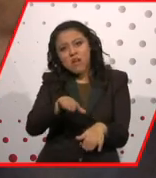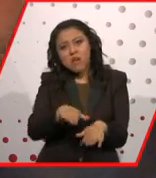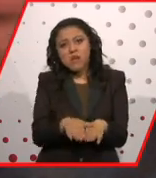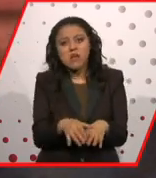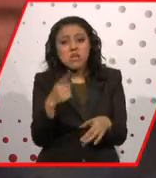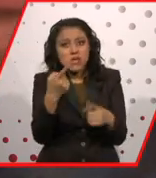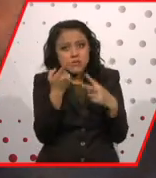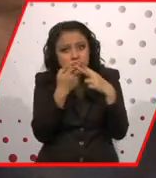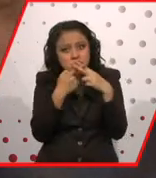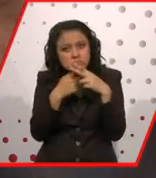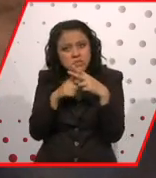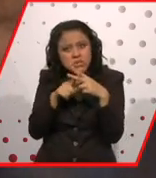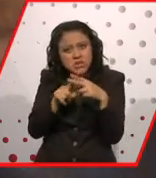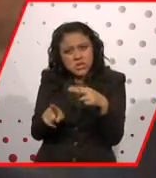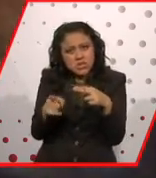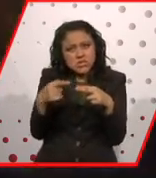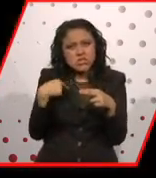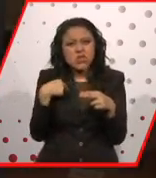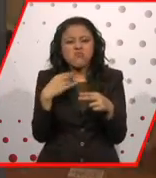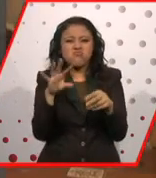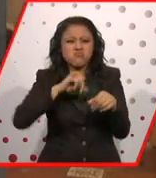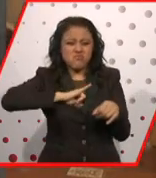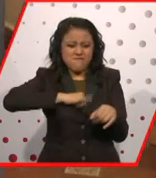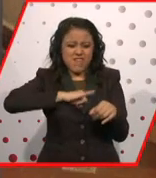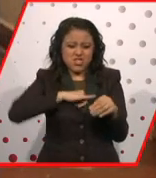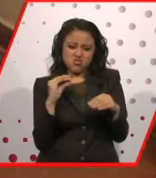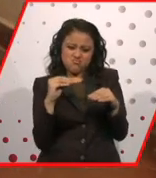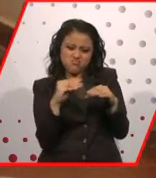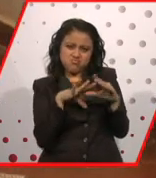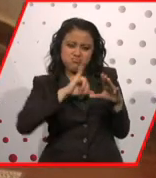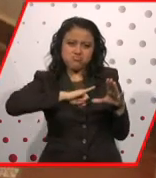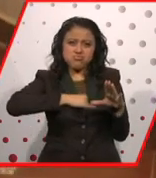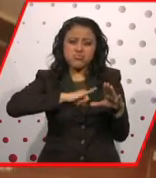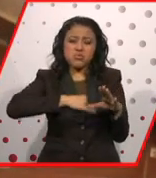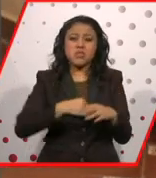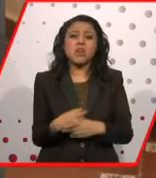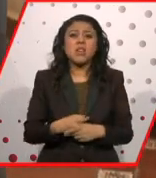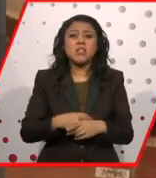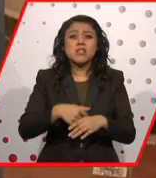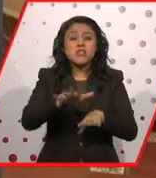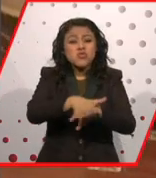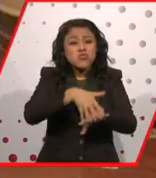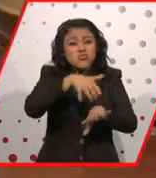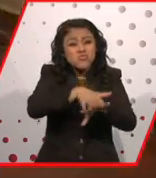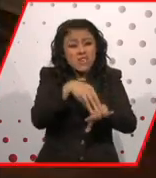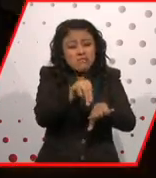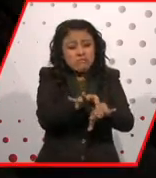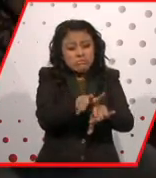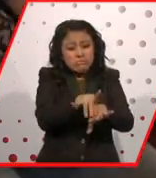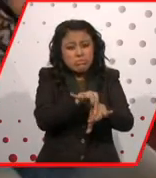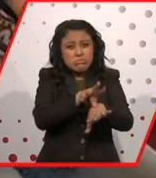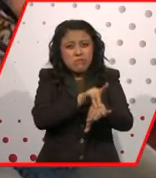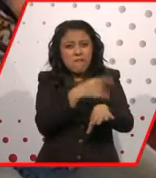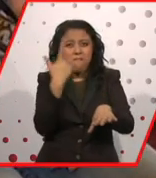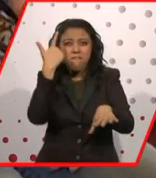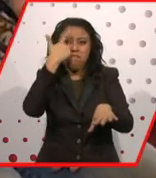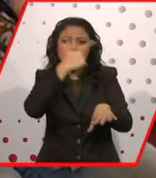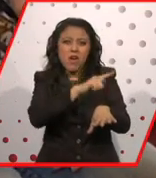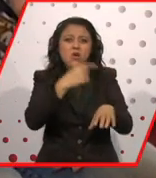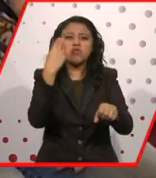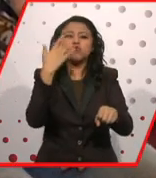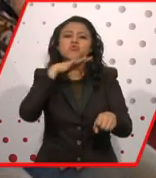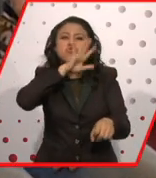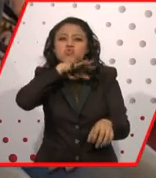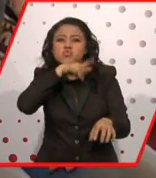que provoca que agarrara una infección. Desgraciadamente, el pie de don Héctor se estaba gangrenando sin remedio. En el hospital trataron